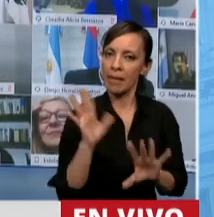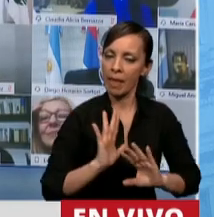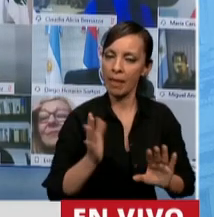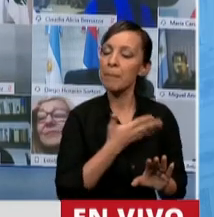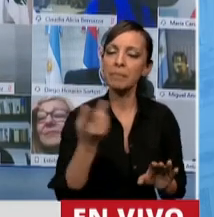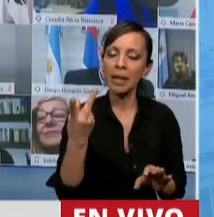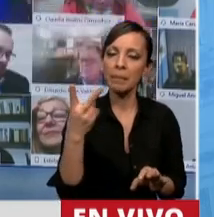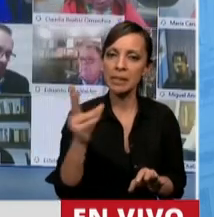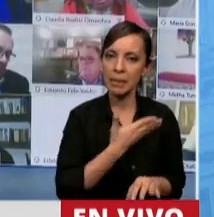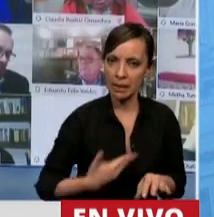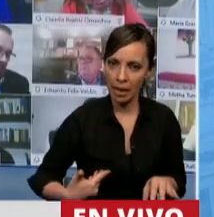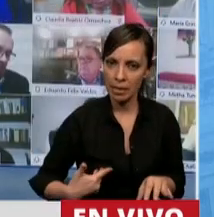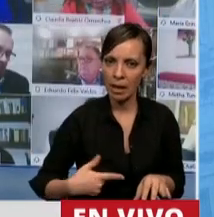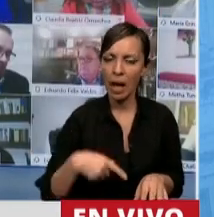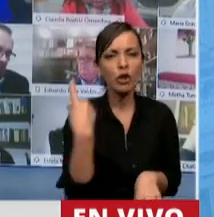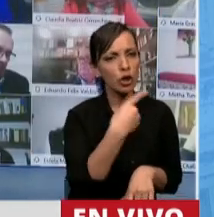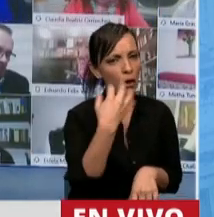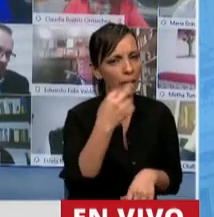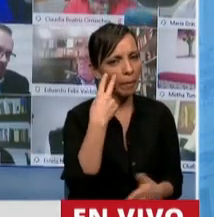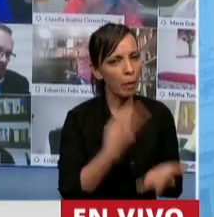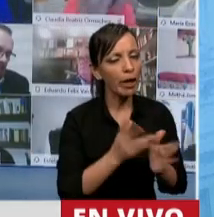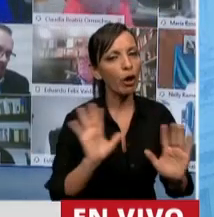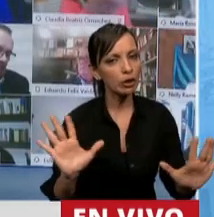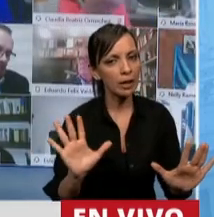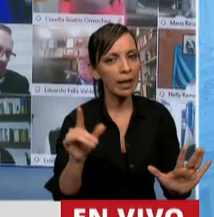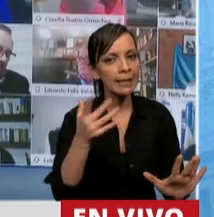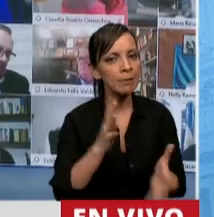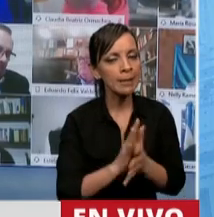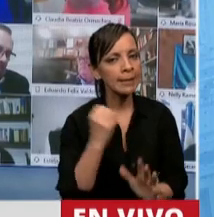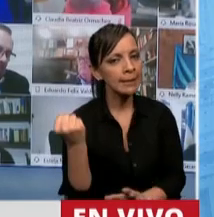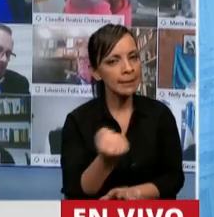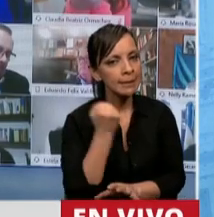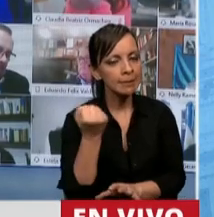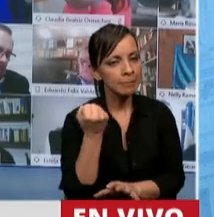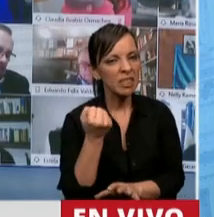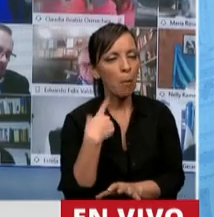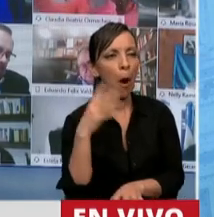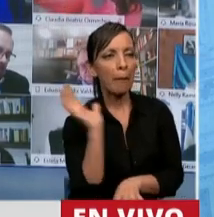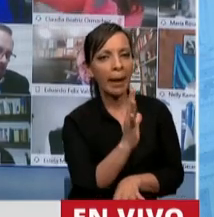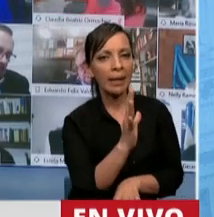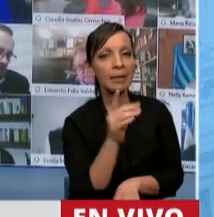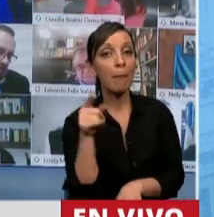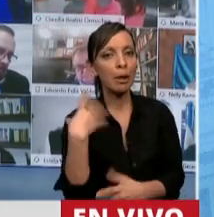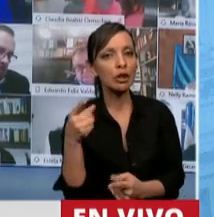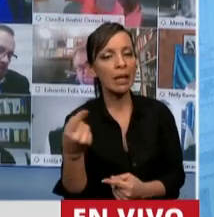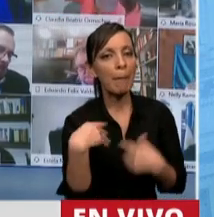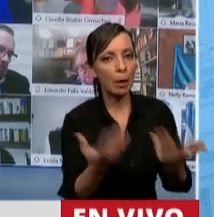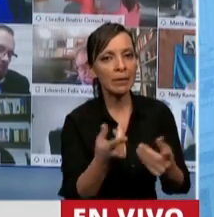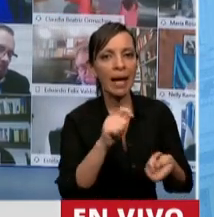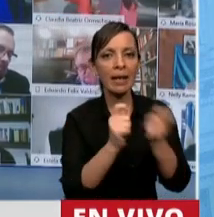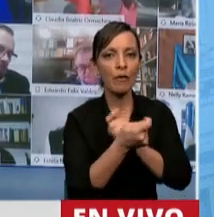reconocer todos. Y que esa sed de venganza implica, entre otras cosas, la reforma judicial. Y probablemente